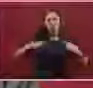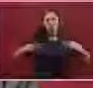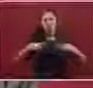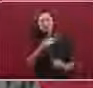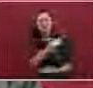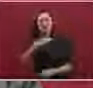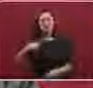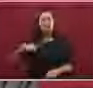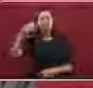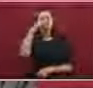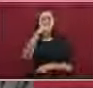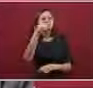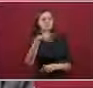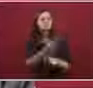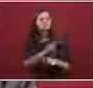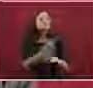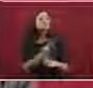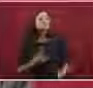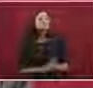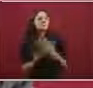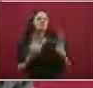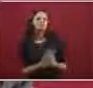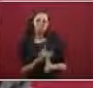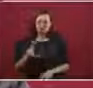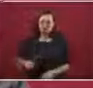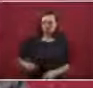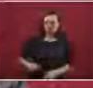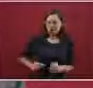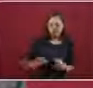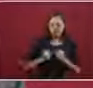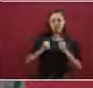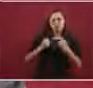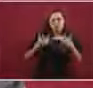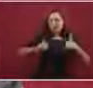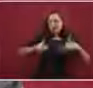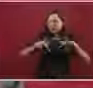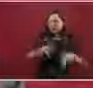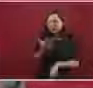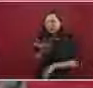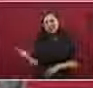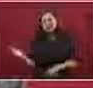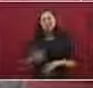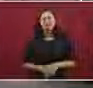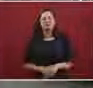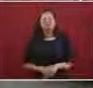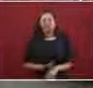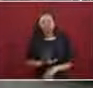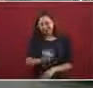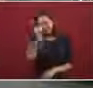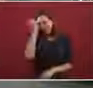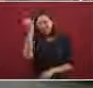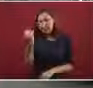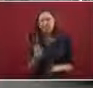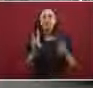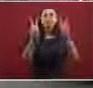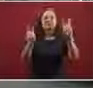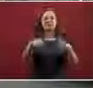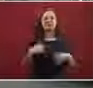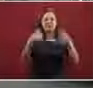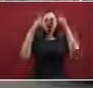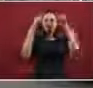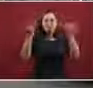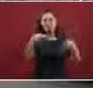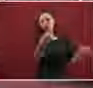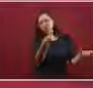Eso es lo que fortalece al gobierno. Imagínense esto de las corridas de toro. Si yo tomo una